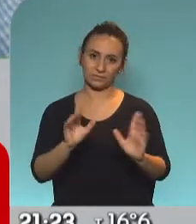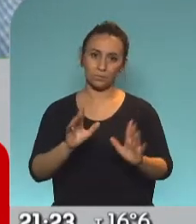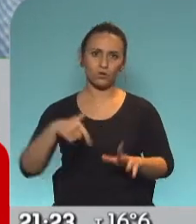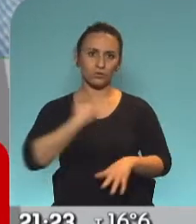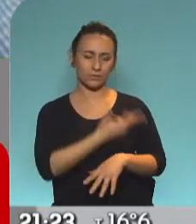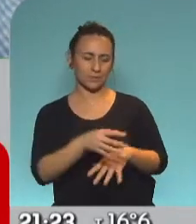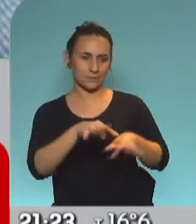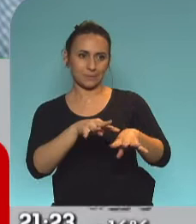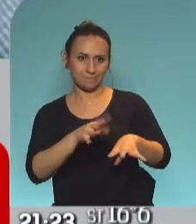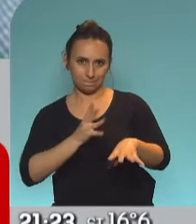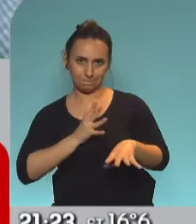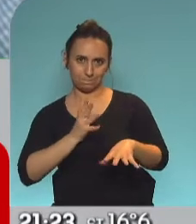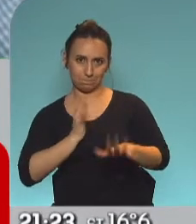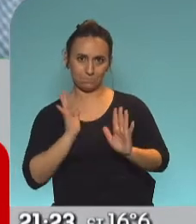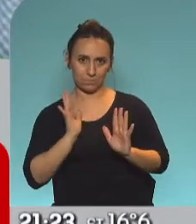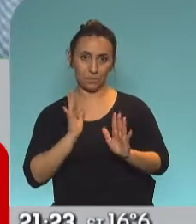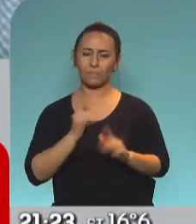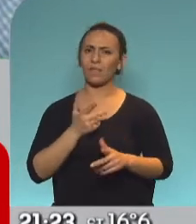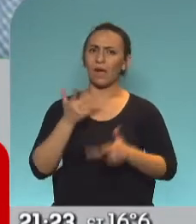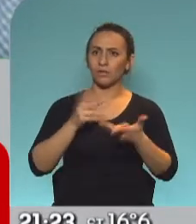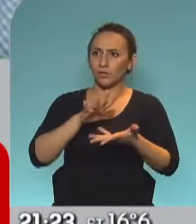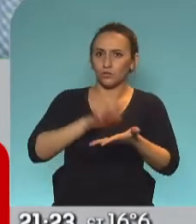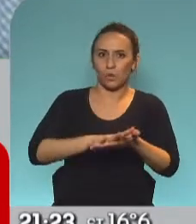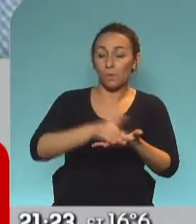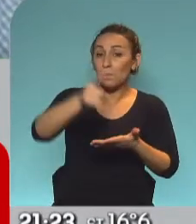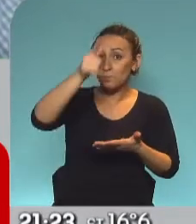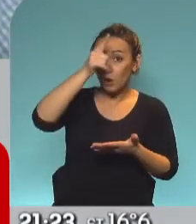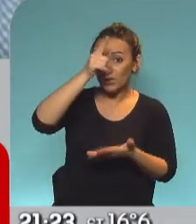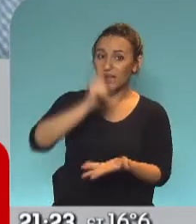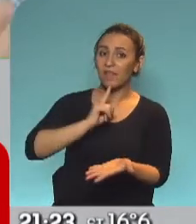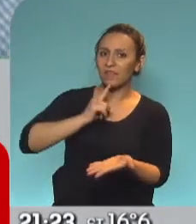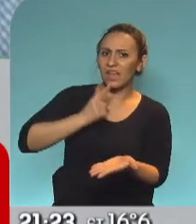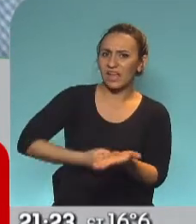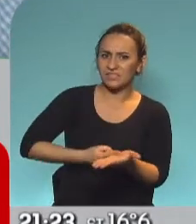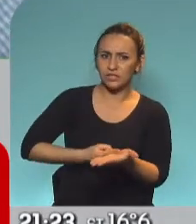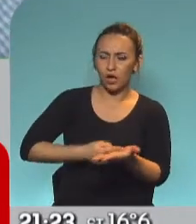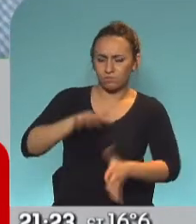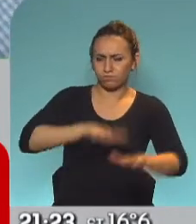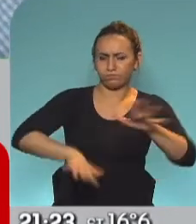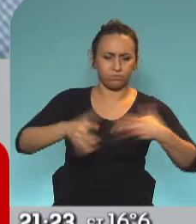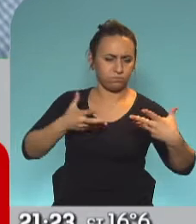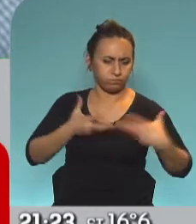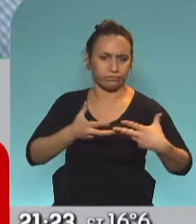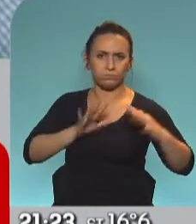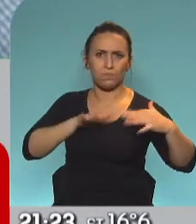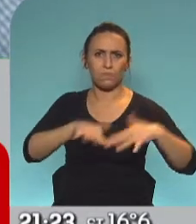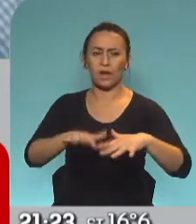sociedad. Estamos hablando de fuerzas de seguridad que tomaron la decisión de hacer una paritaria armada en la casa del presidente de la